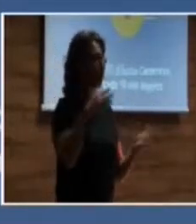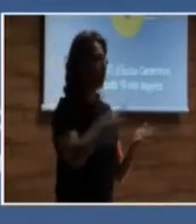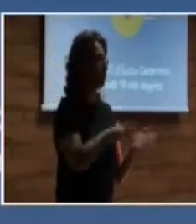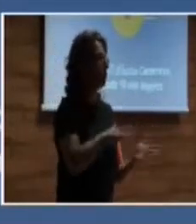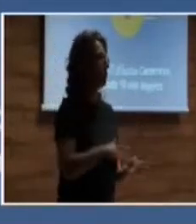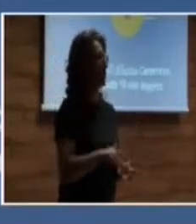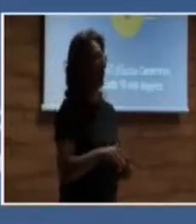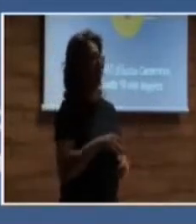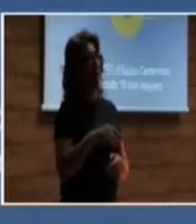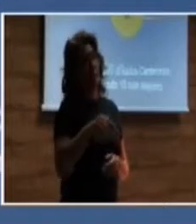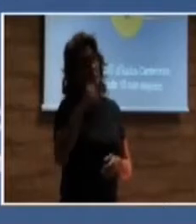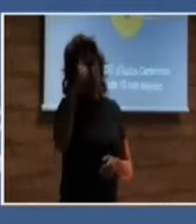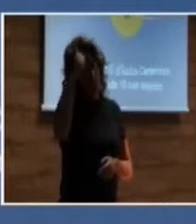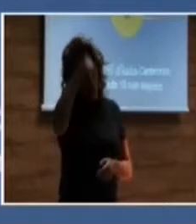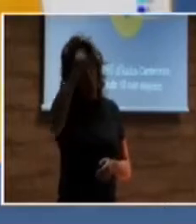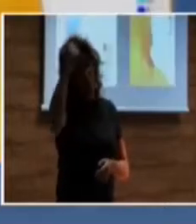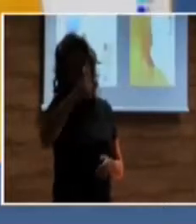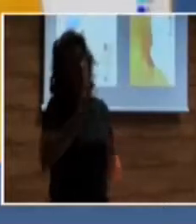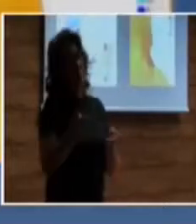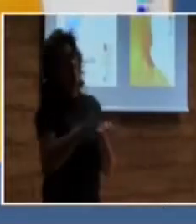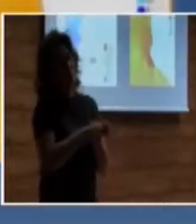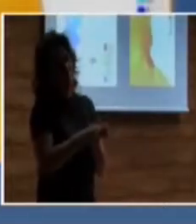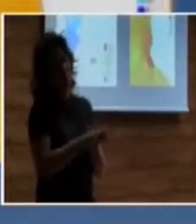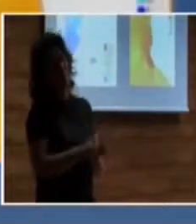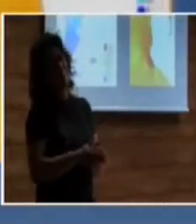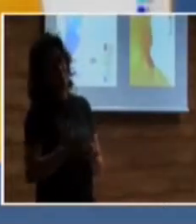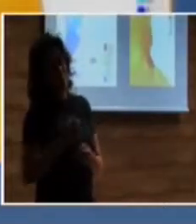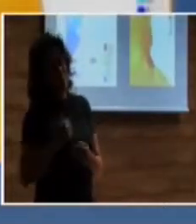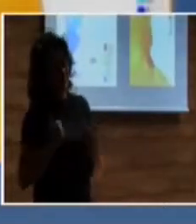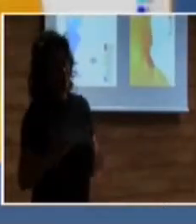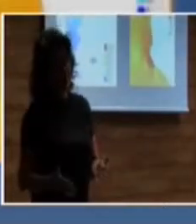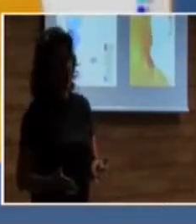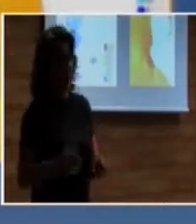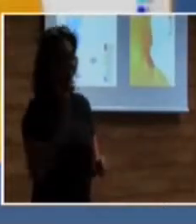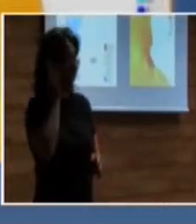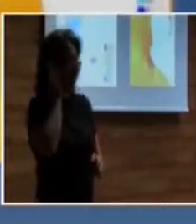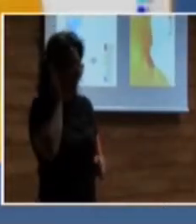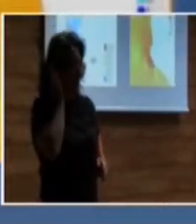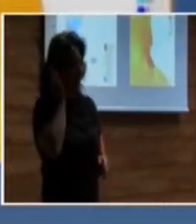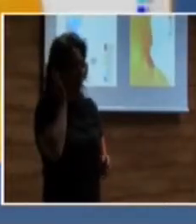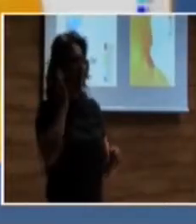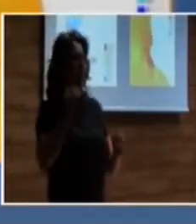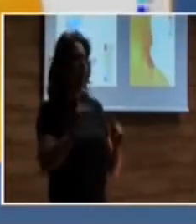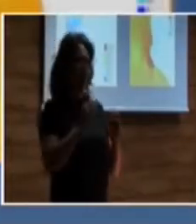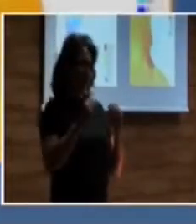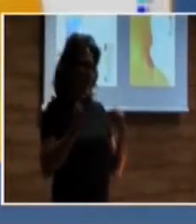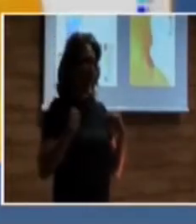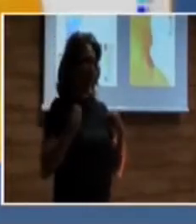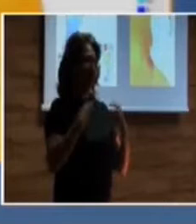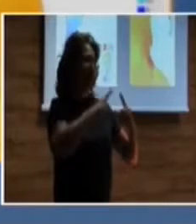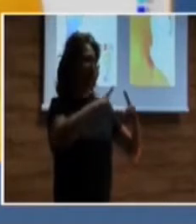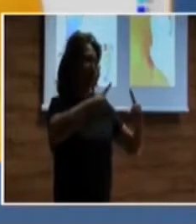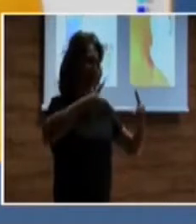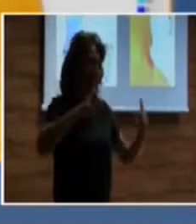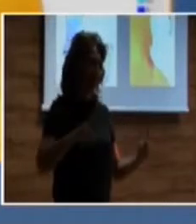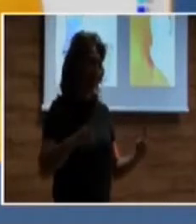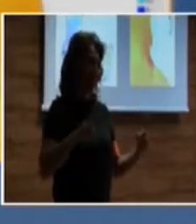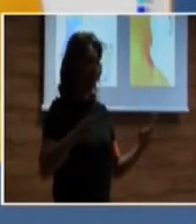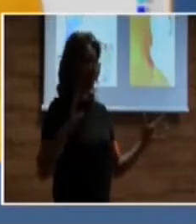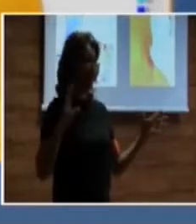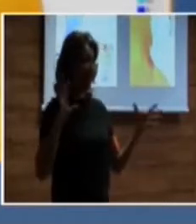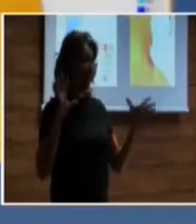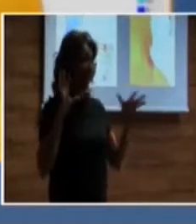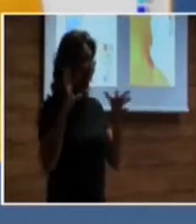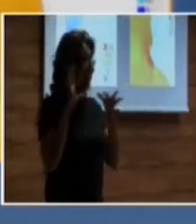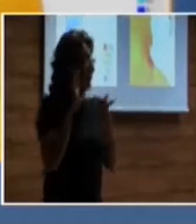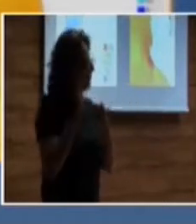nos morimos antes. Disfrutamos con las más de la vida, por eso. Cómo está distribuido, fíjense, tiene que ver con la ciudad de Buenos Aires. La ciudad de Buenos